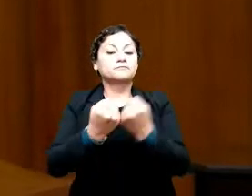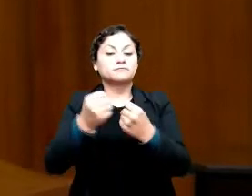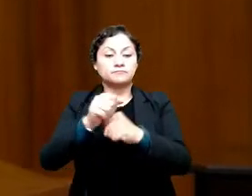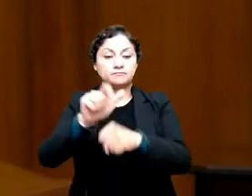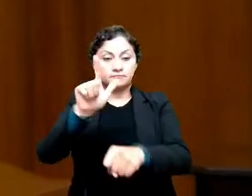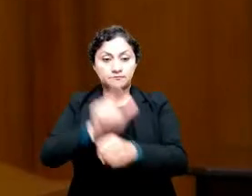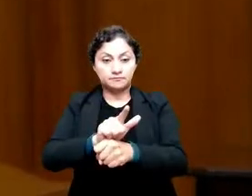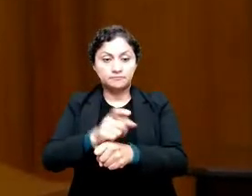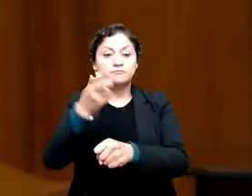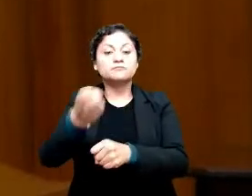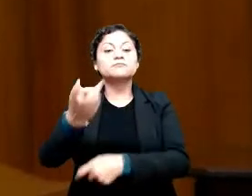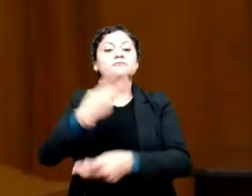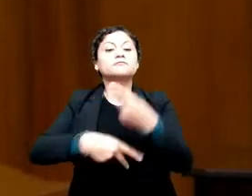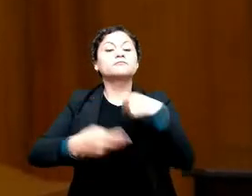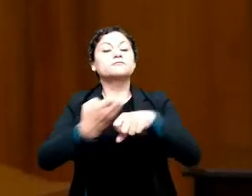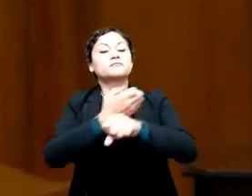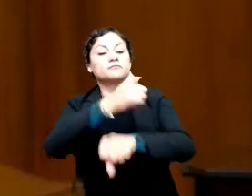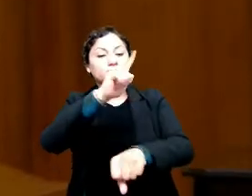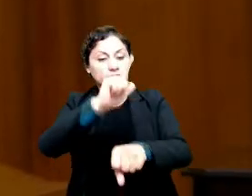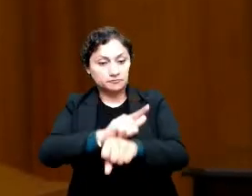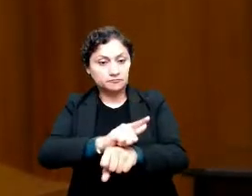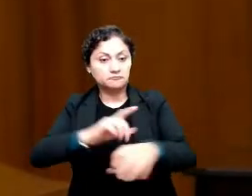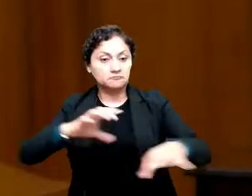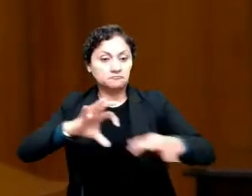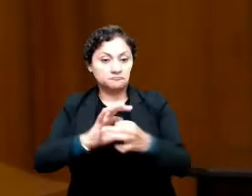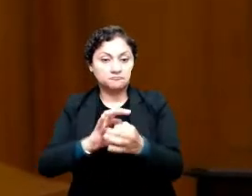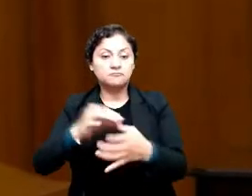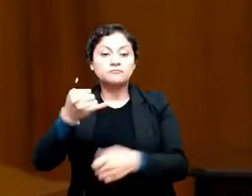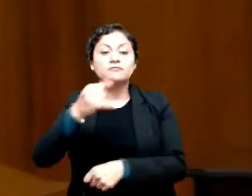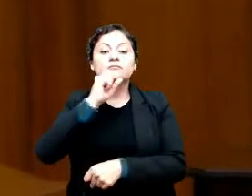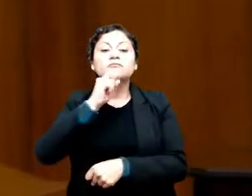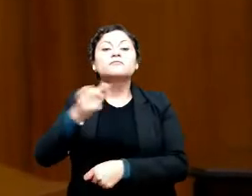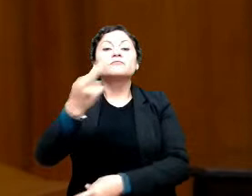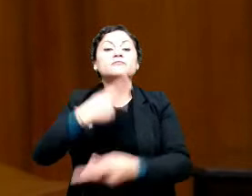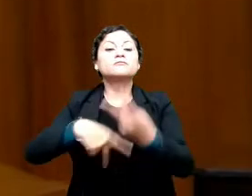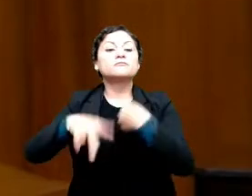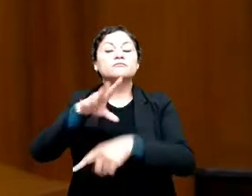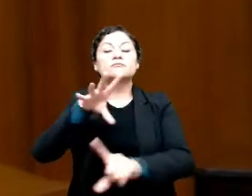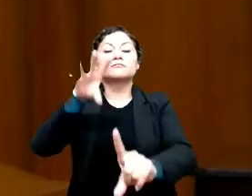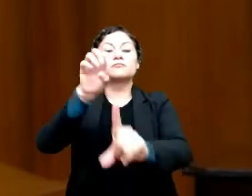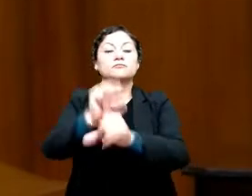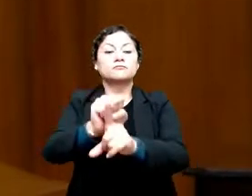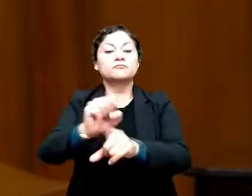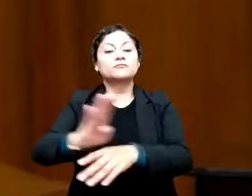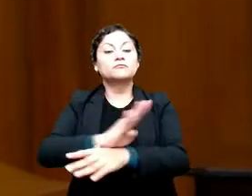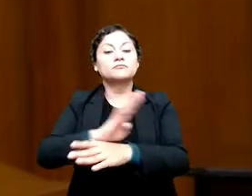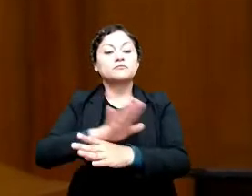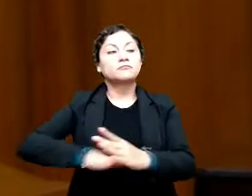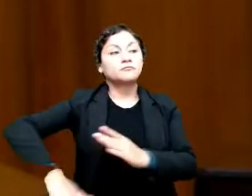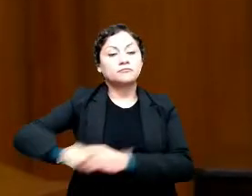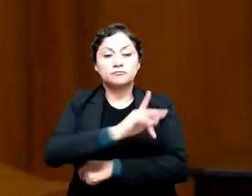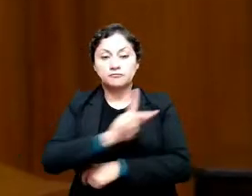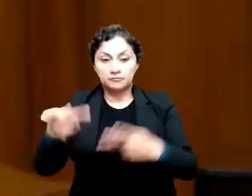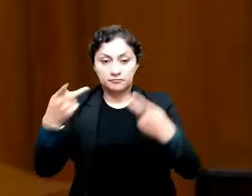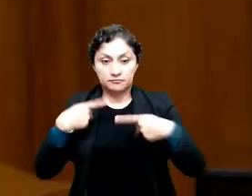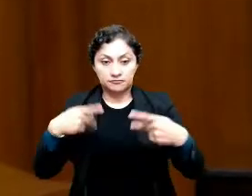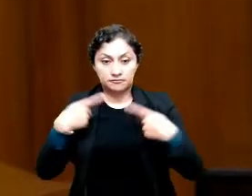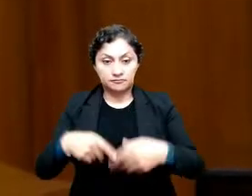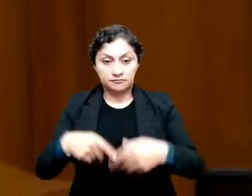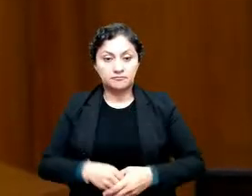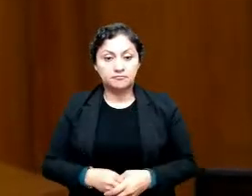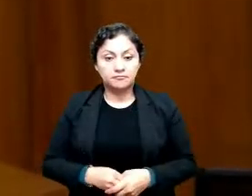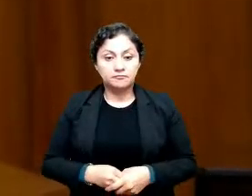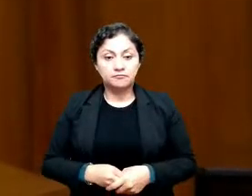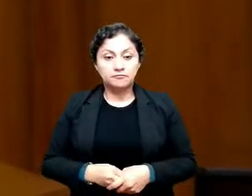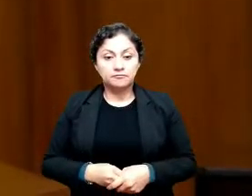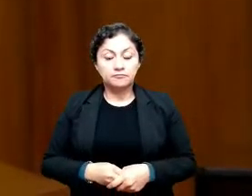estatal y contribuye de manera activa a consolidar el bienestar general de la población. En